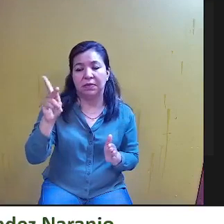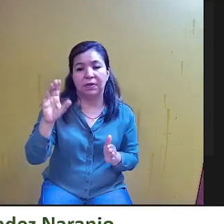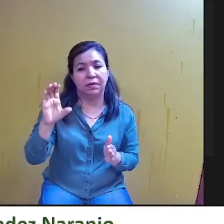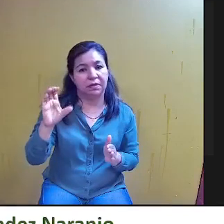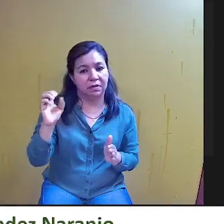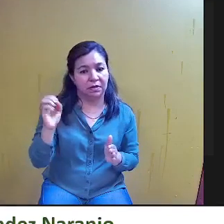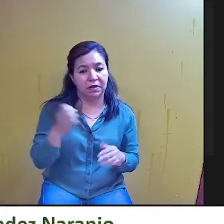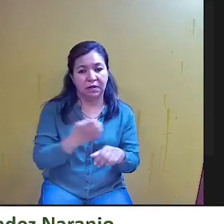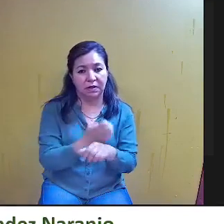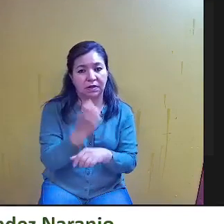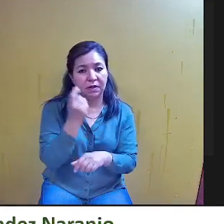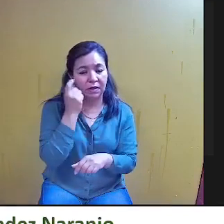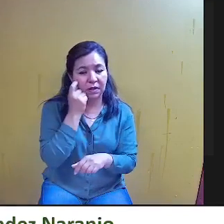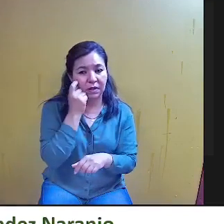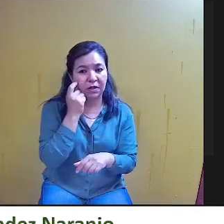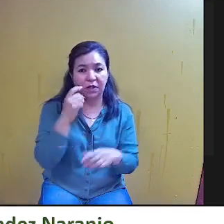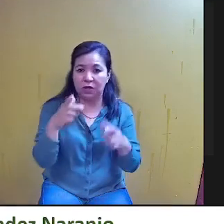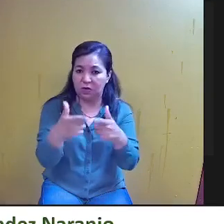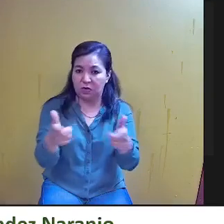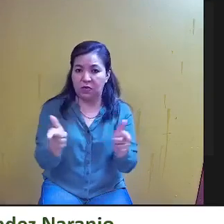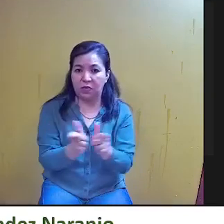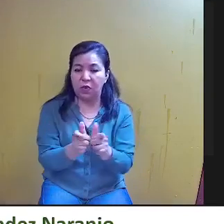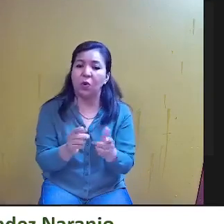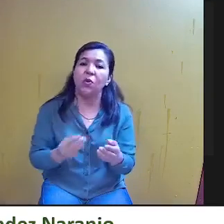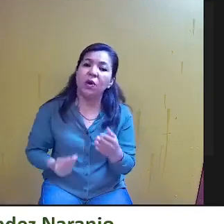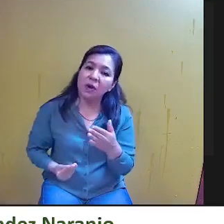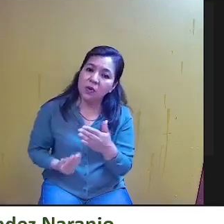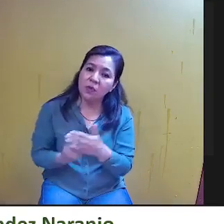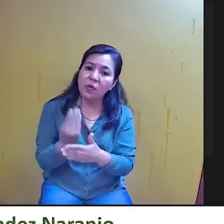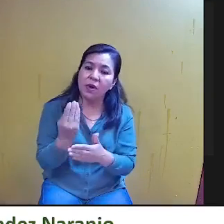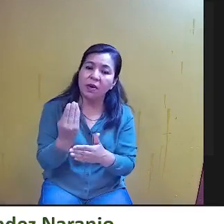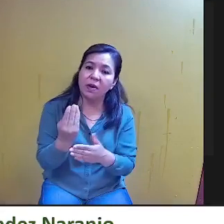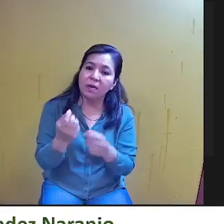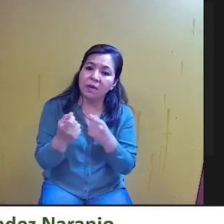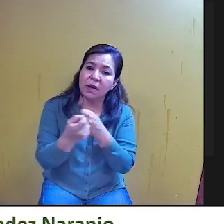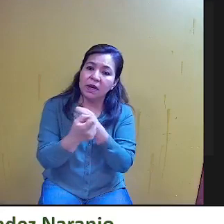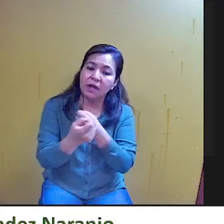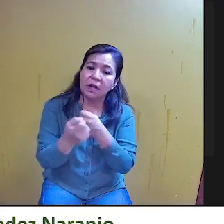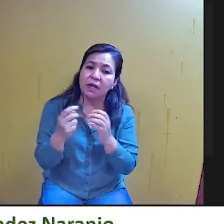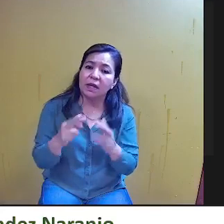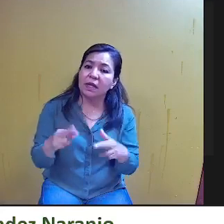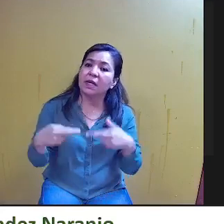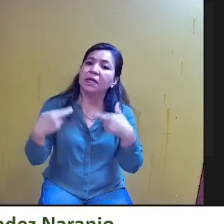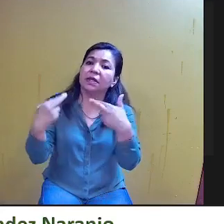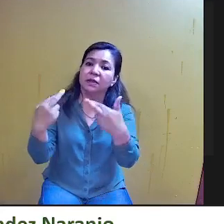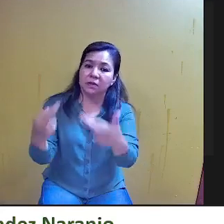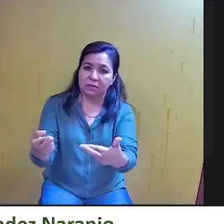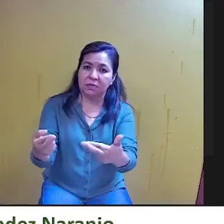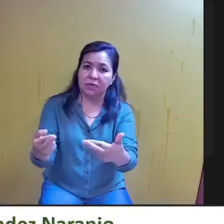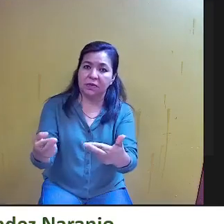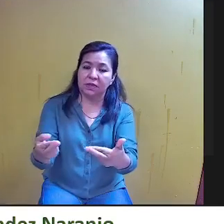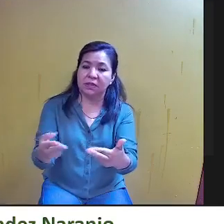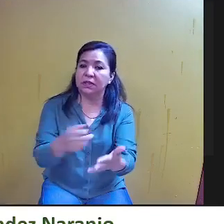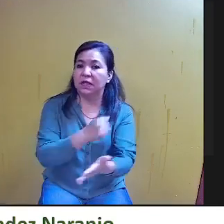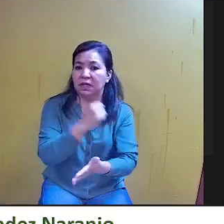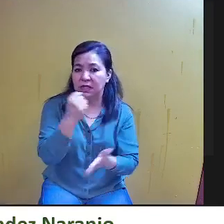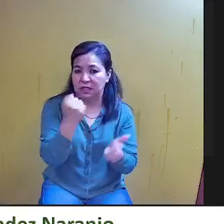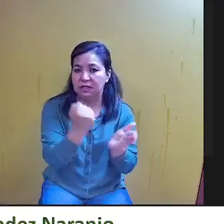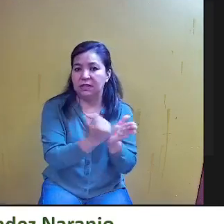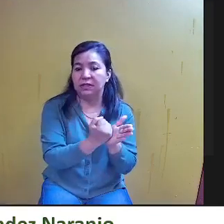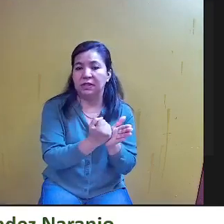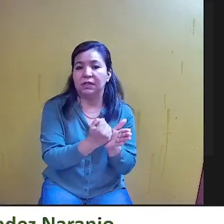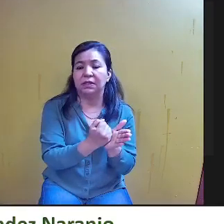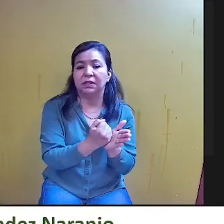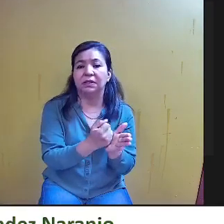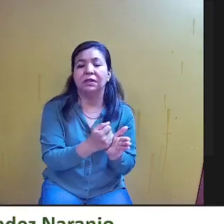conducto de su Consejo General, emita una nueva tomando en consideración las directrices que se establecen en esta sentencia. Por